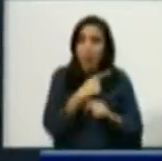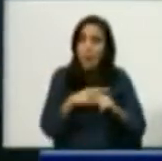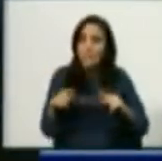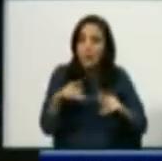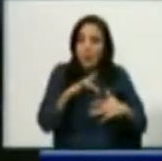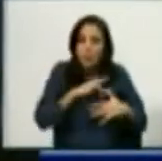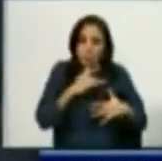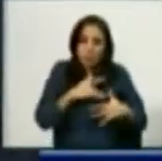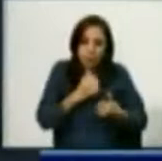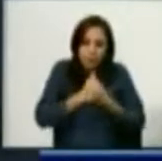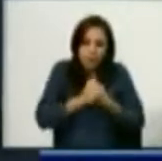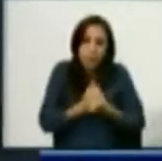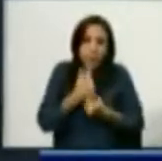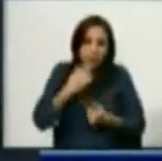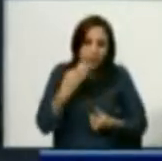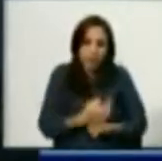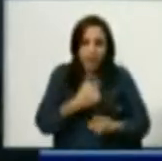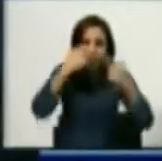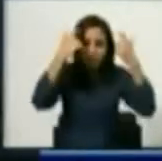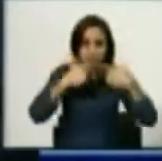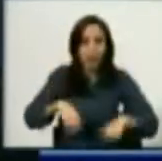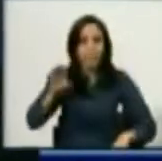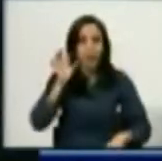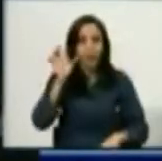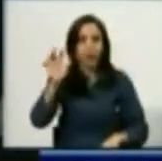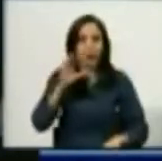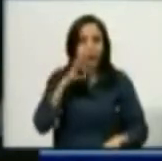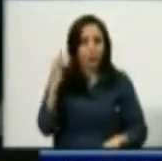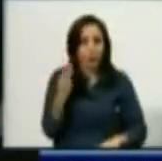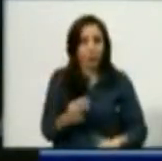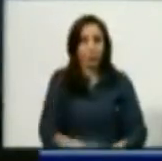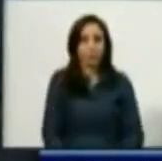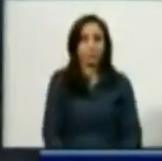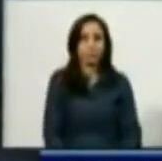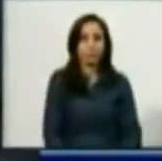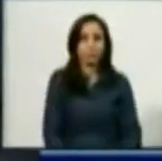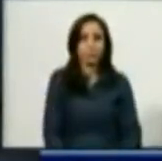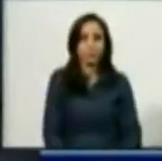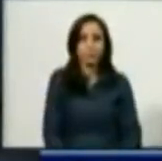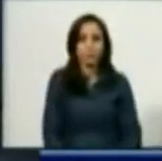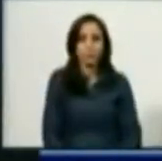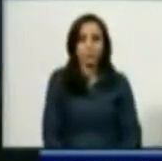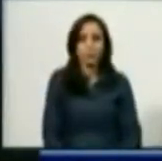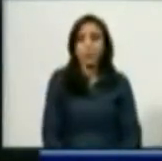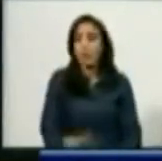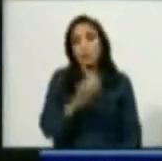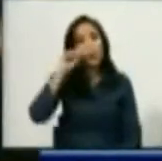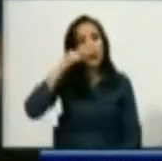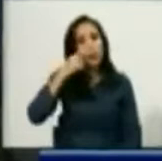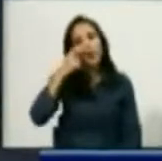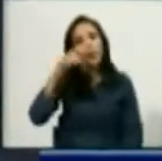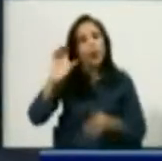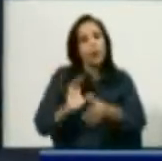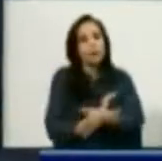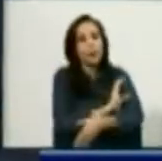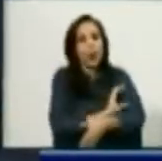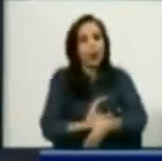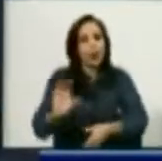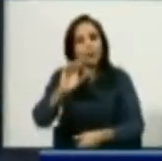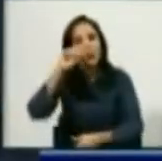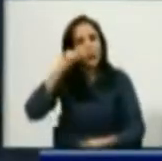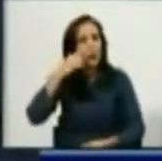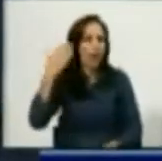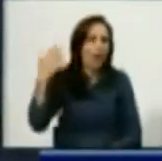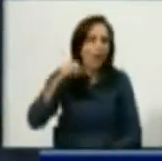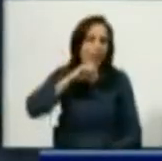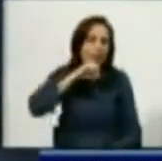Patriotas Patriotas y cada vez que yo hablo del patriota Recuerdo aquella canción vieja